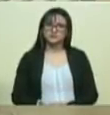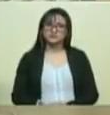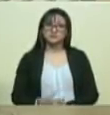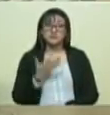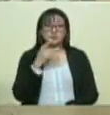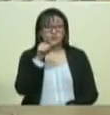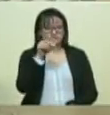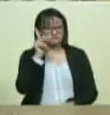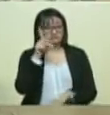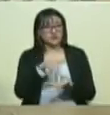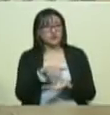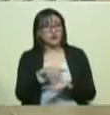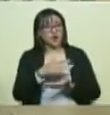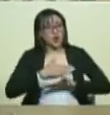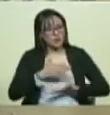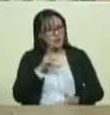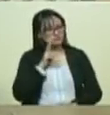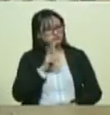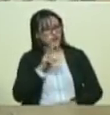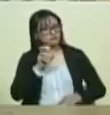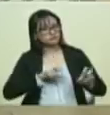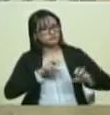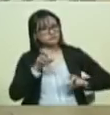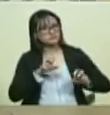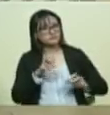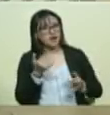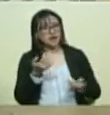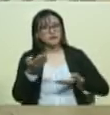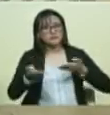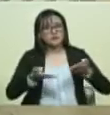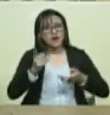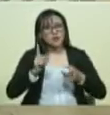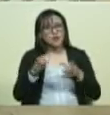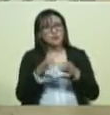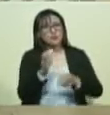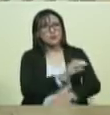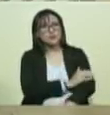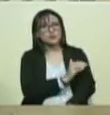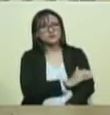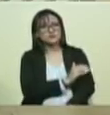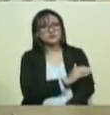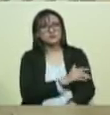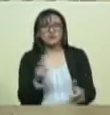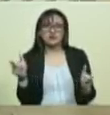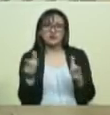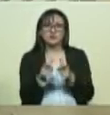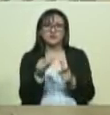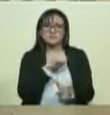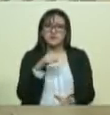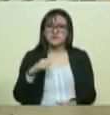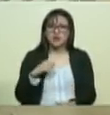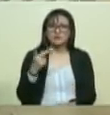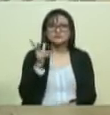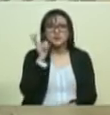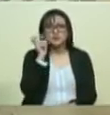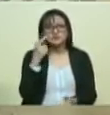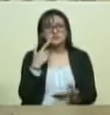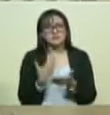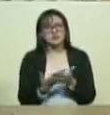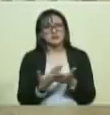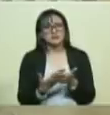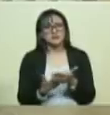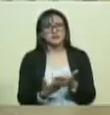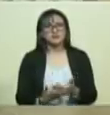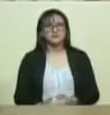acá vino a colaborar, si ha recibido solicitudes de algunos sectores de oposición para reunirse con usted y que usted escuche sus planteamientos.